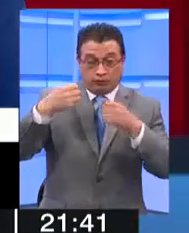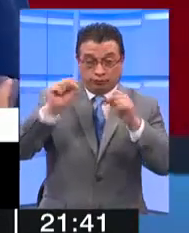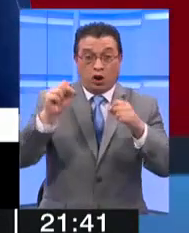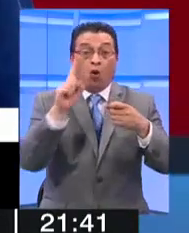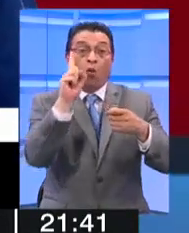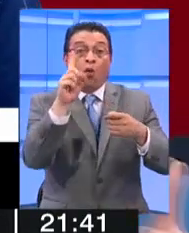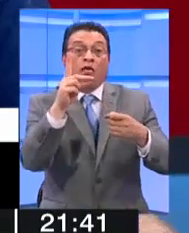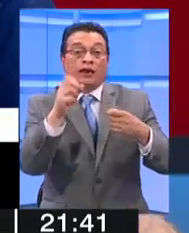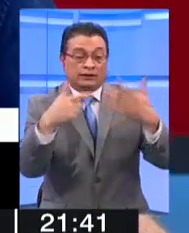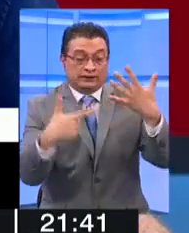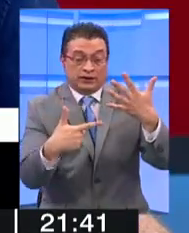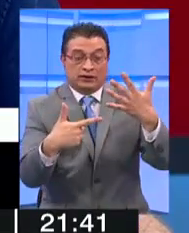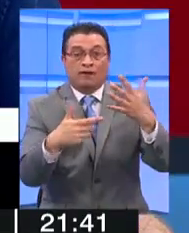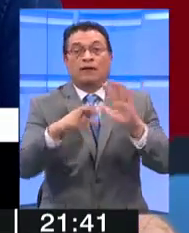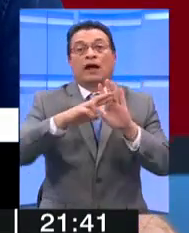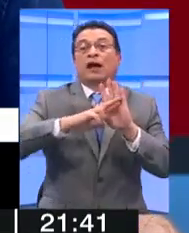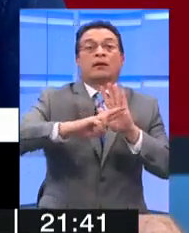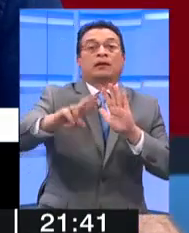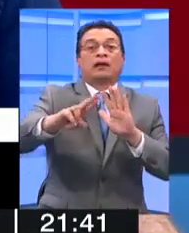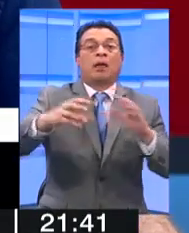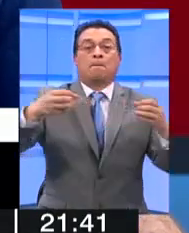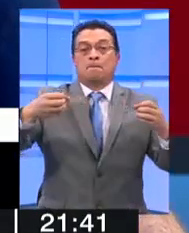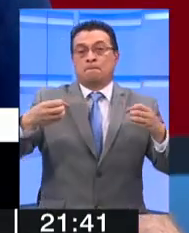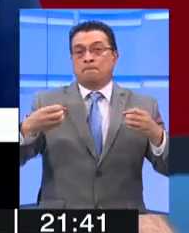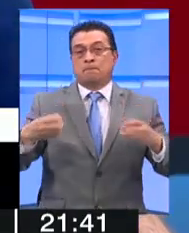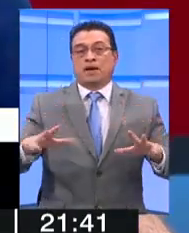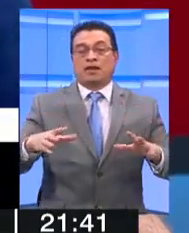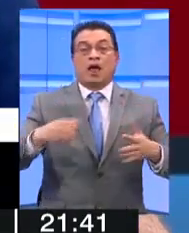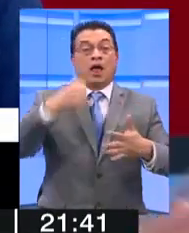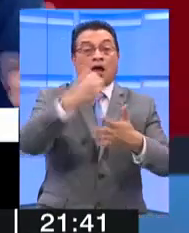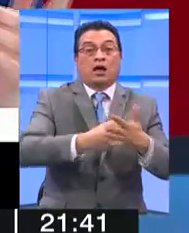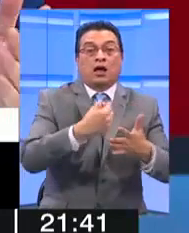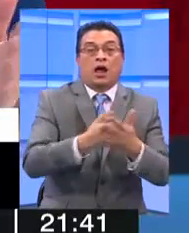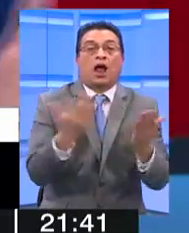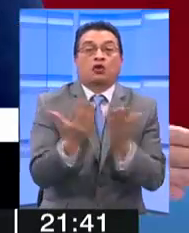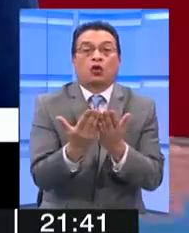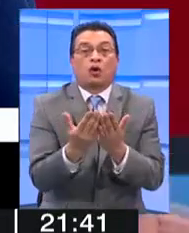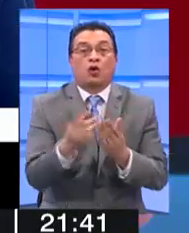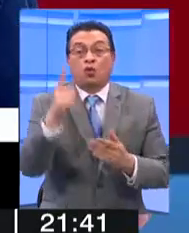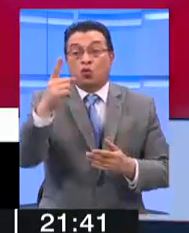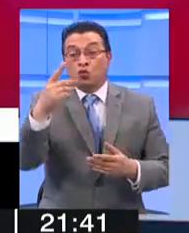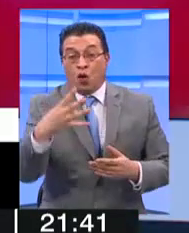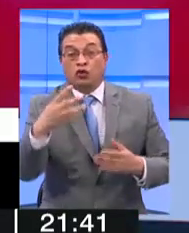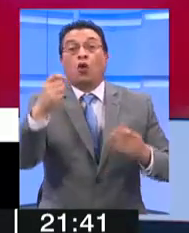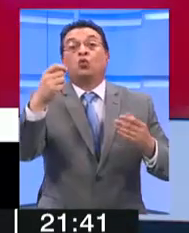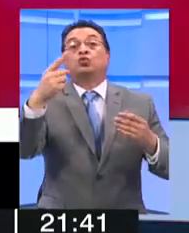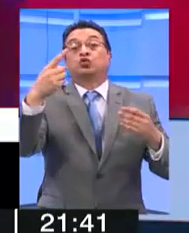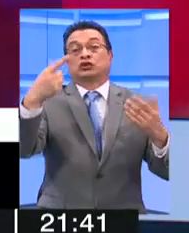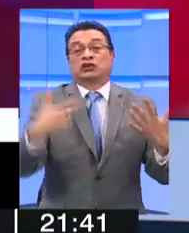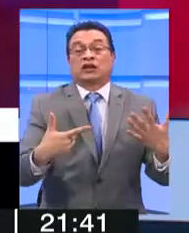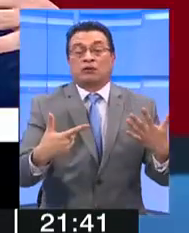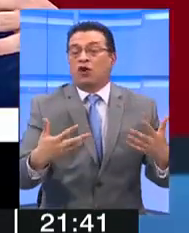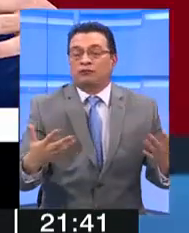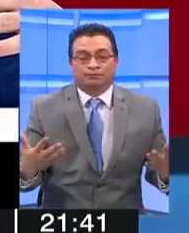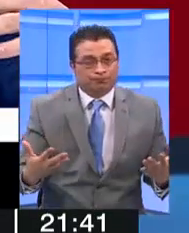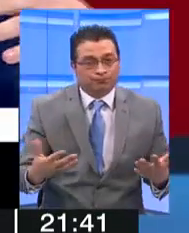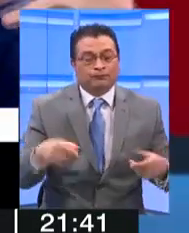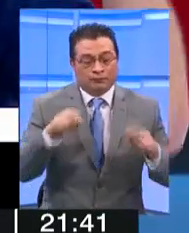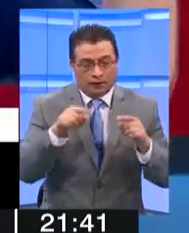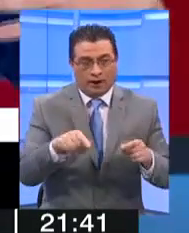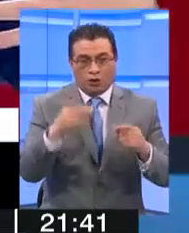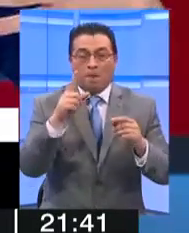7. Perdería representatividad, por ejemplo, la lucha estudiantil, porque pasaría de un cuarto a un séptimo, que es menos. Correcto, nosotros creemos que lo que se tiene que hacer